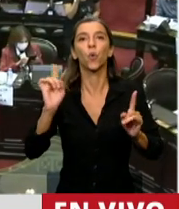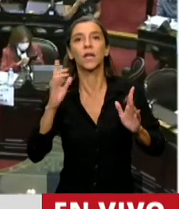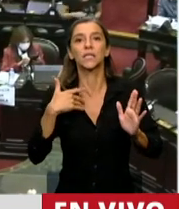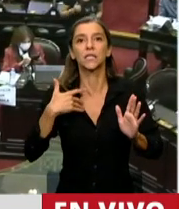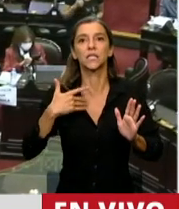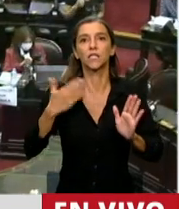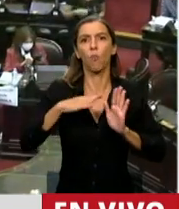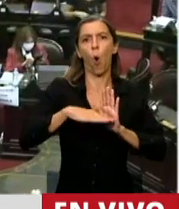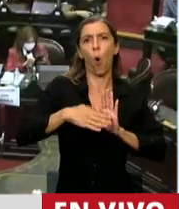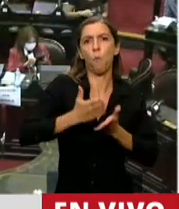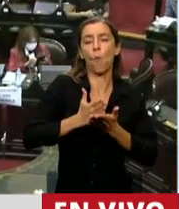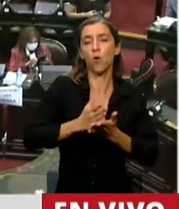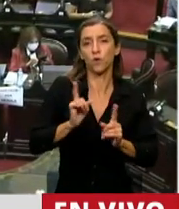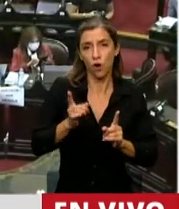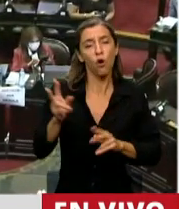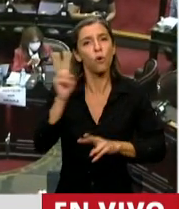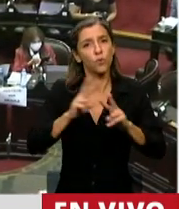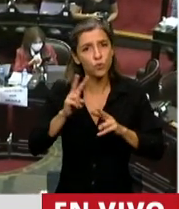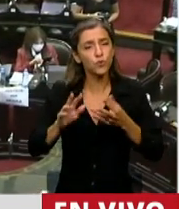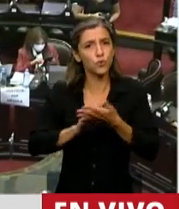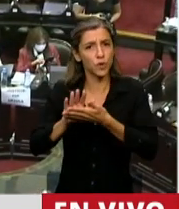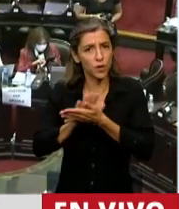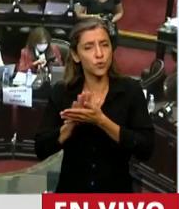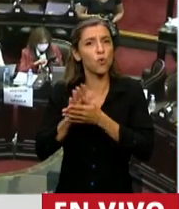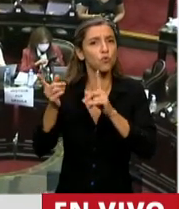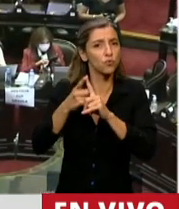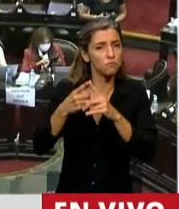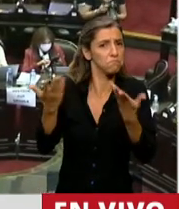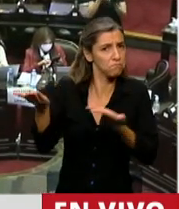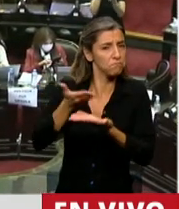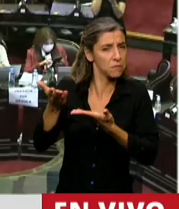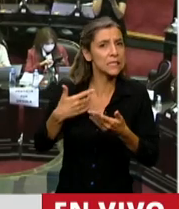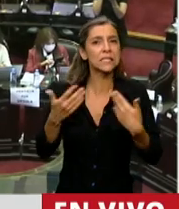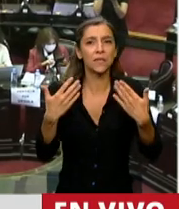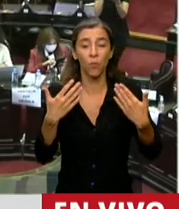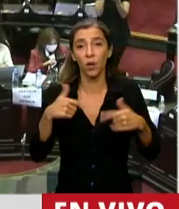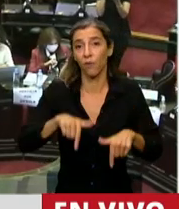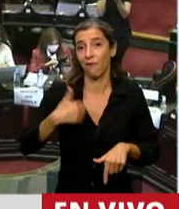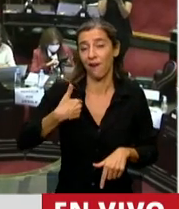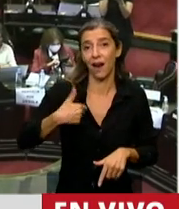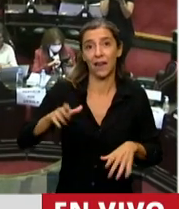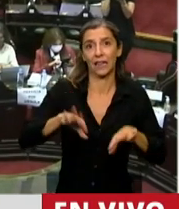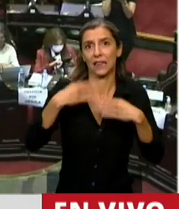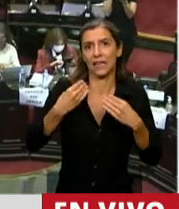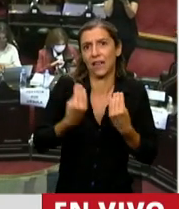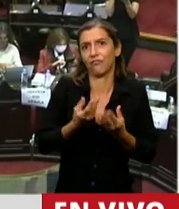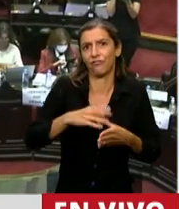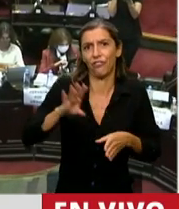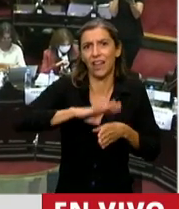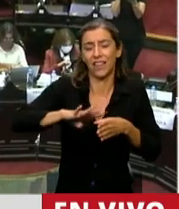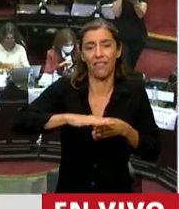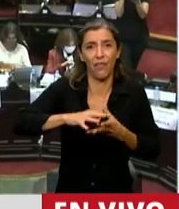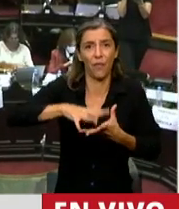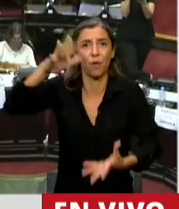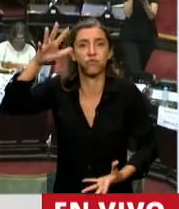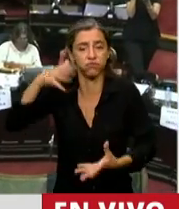frente a la corresponsabilidad que le cabe al organismo al endeudar al país en un monto varias veces superior al que por su cuota le